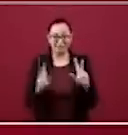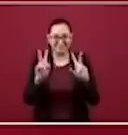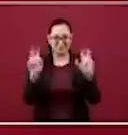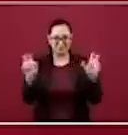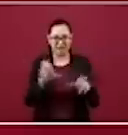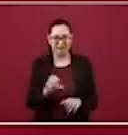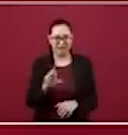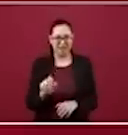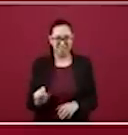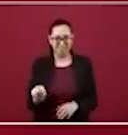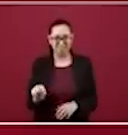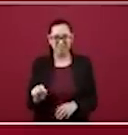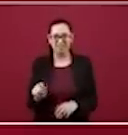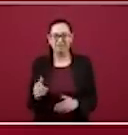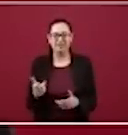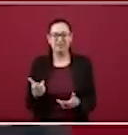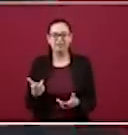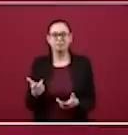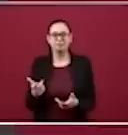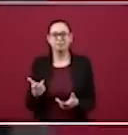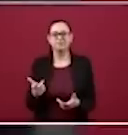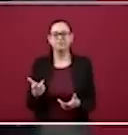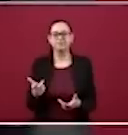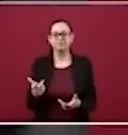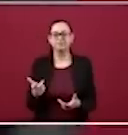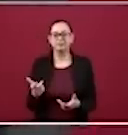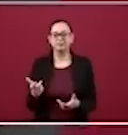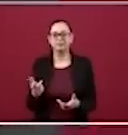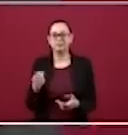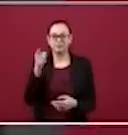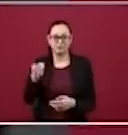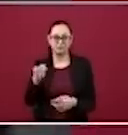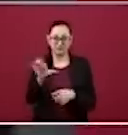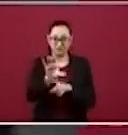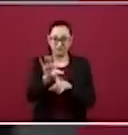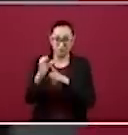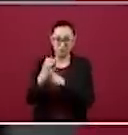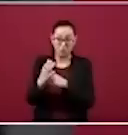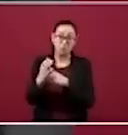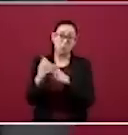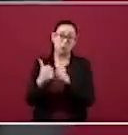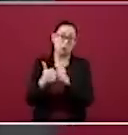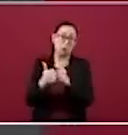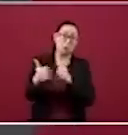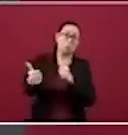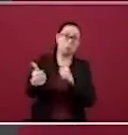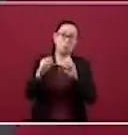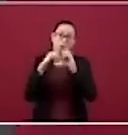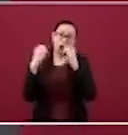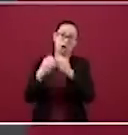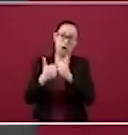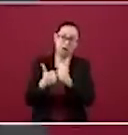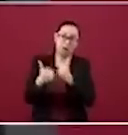era una de las comisiones o organismos autónomos,